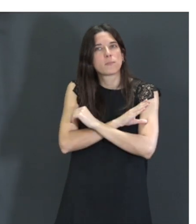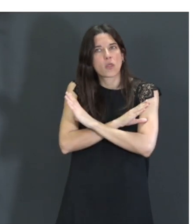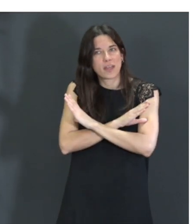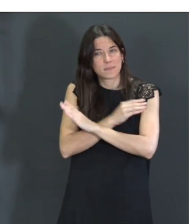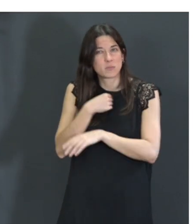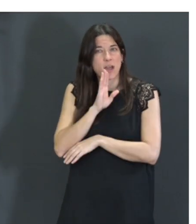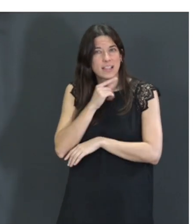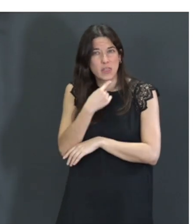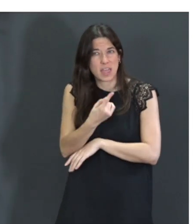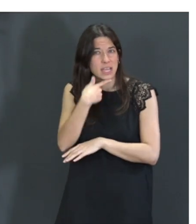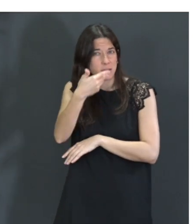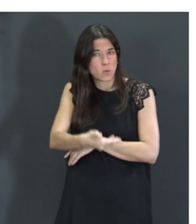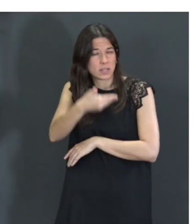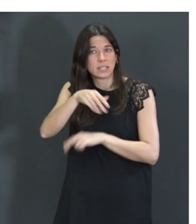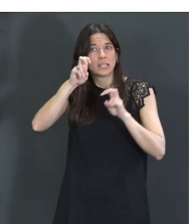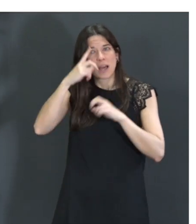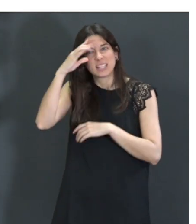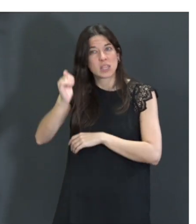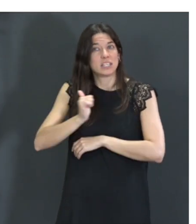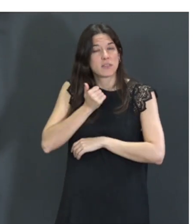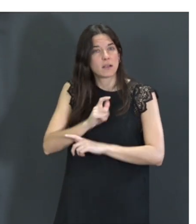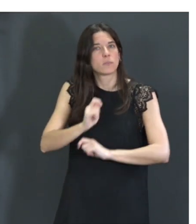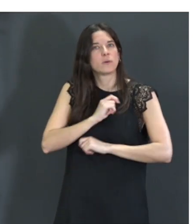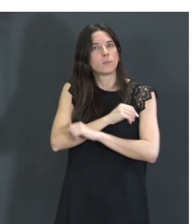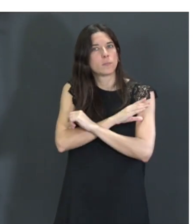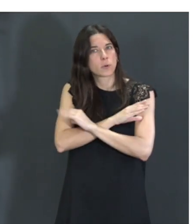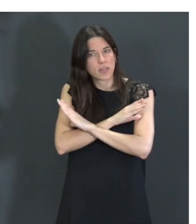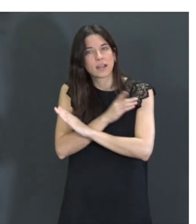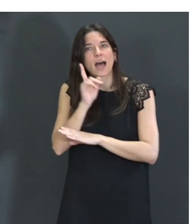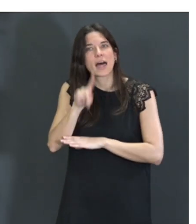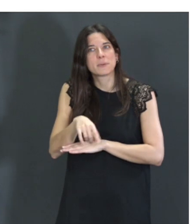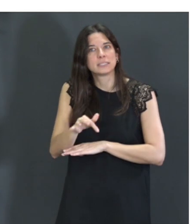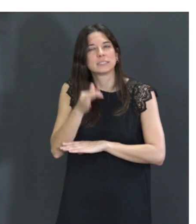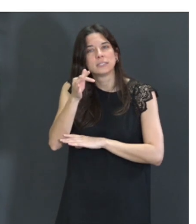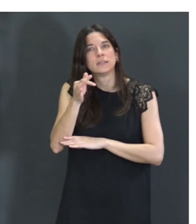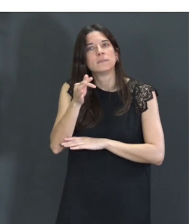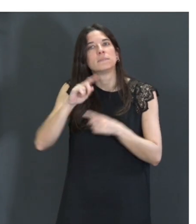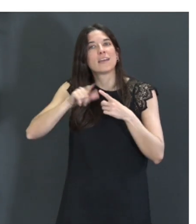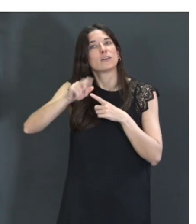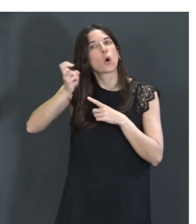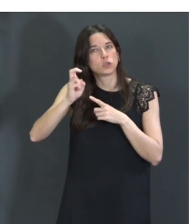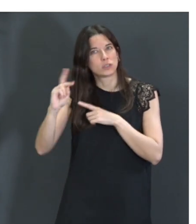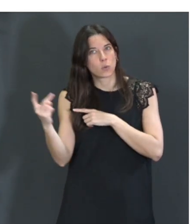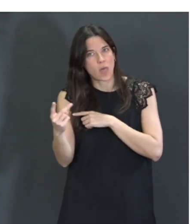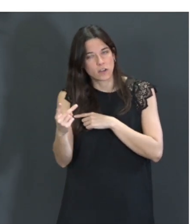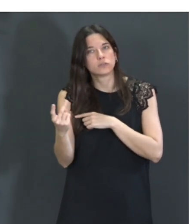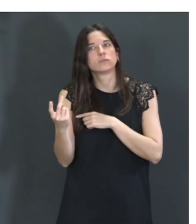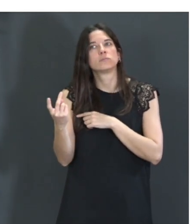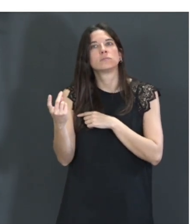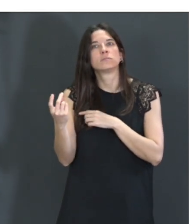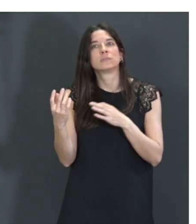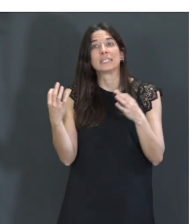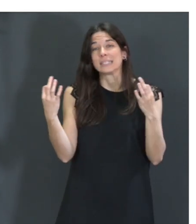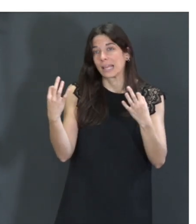que era muy importante en el uso de la inteligencia artificial, y tiene otros efectos colaterales, y es que además